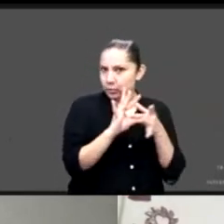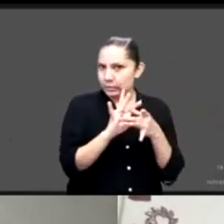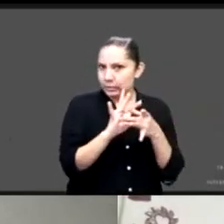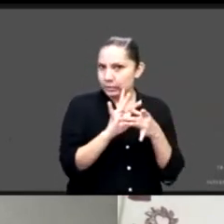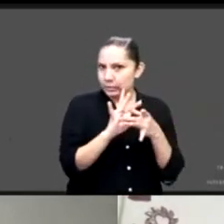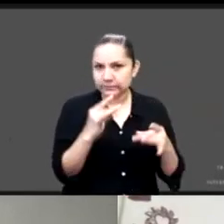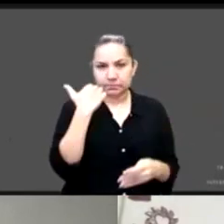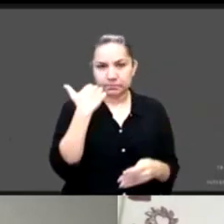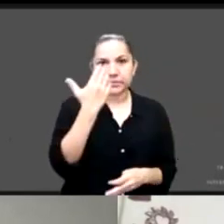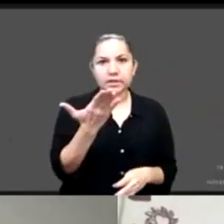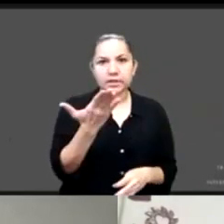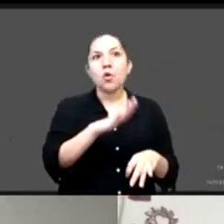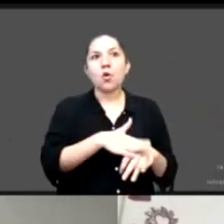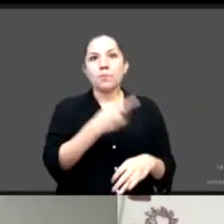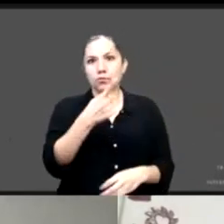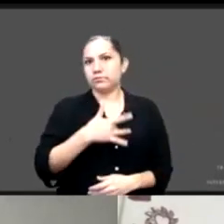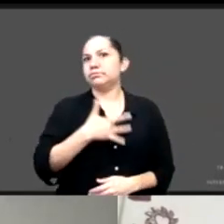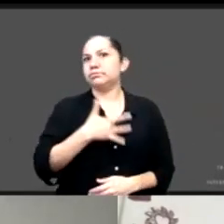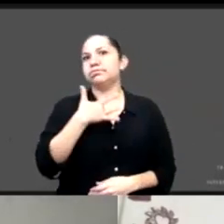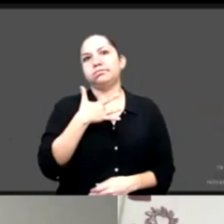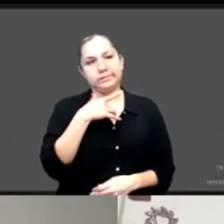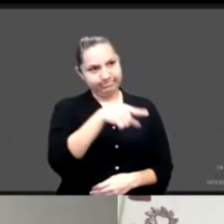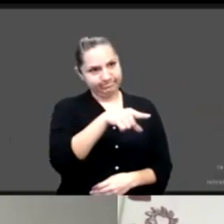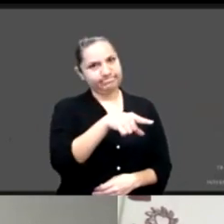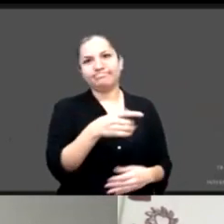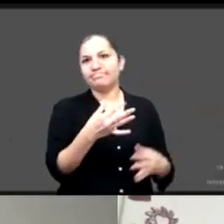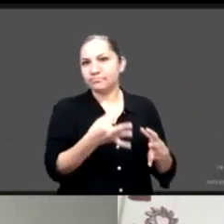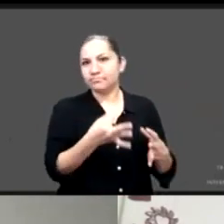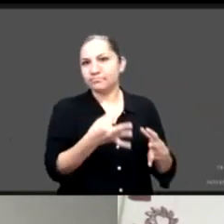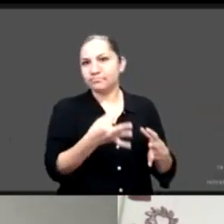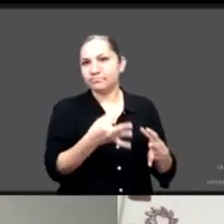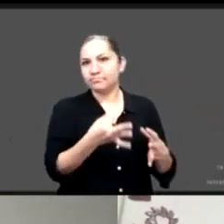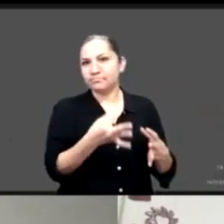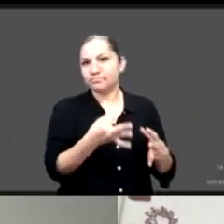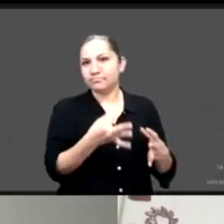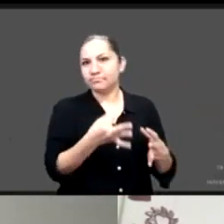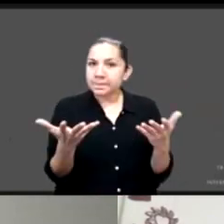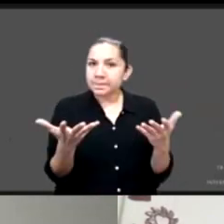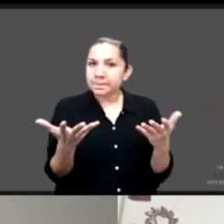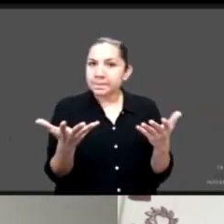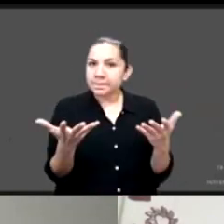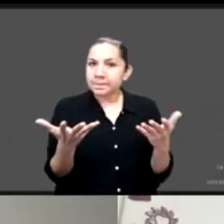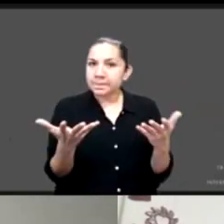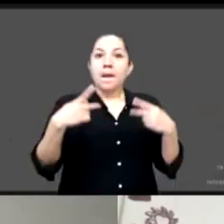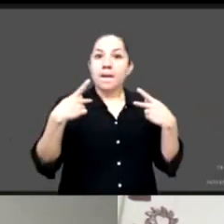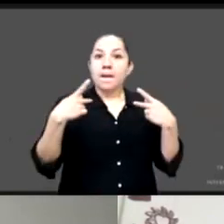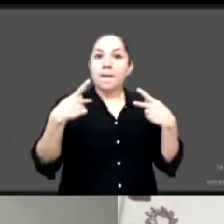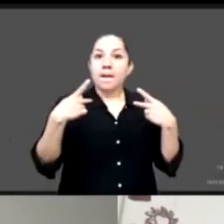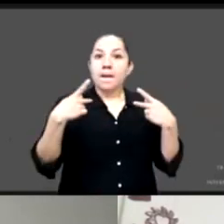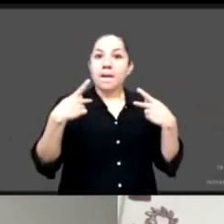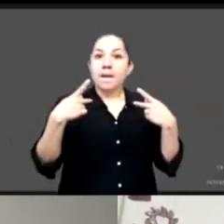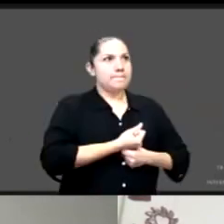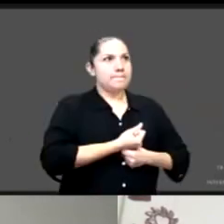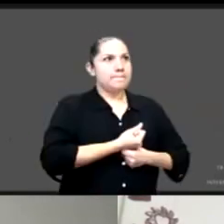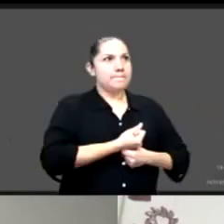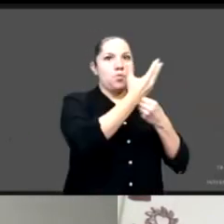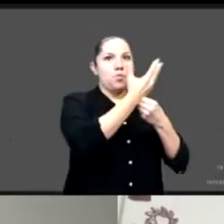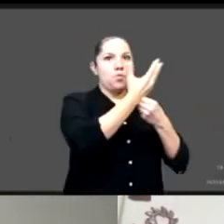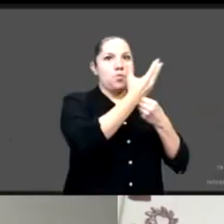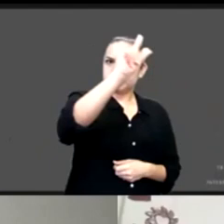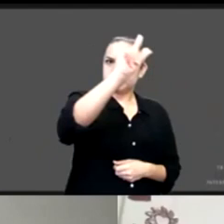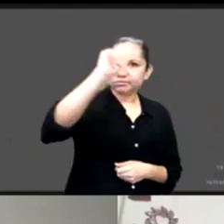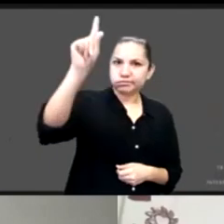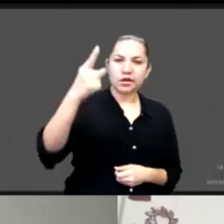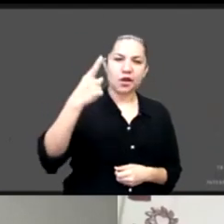que es bueno difundir la obra de los grandes poetas mexicanos, de los grandes músicos, el teatro, etcétera. Pero